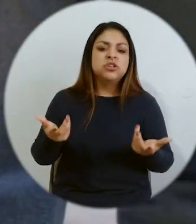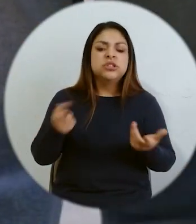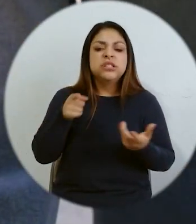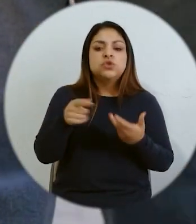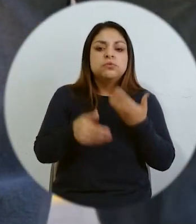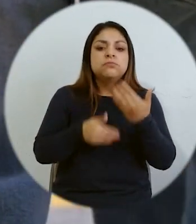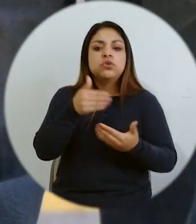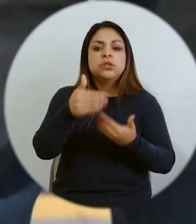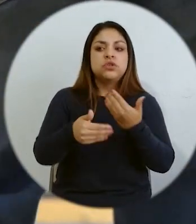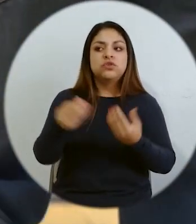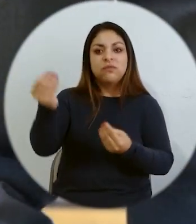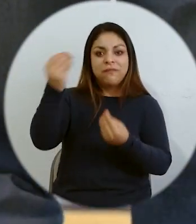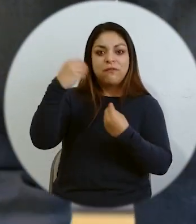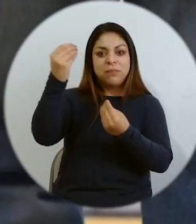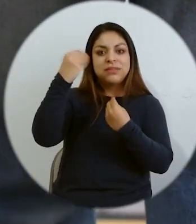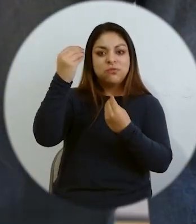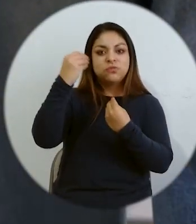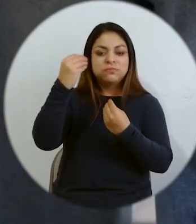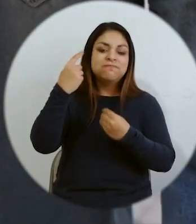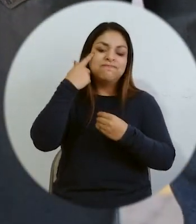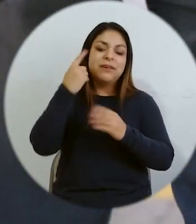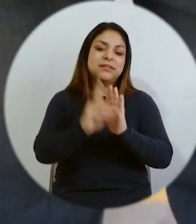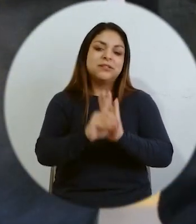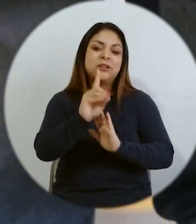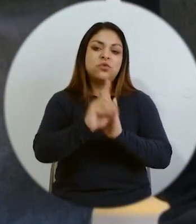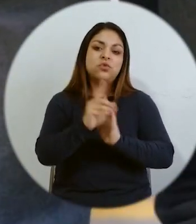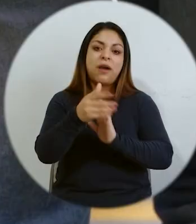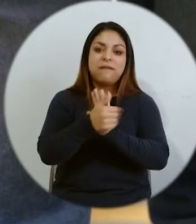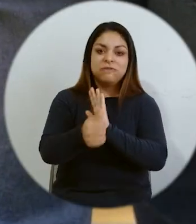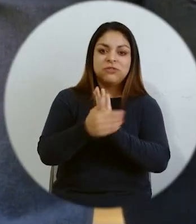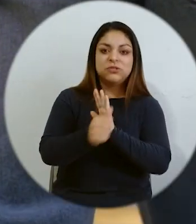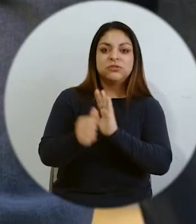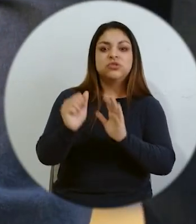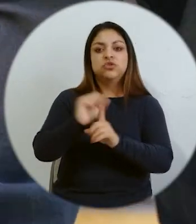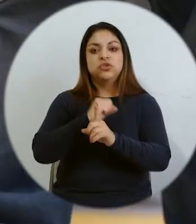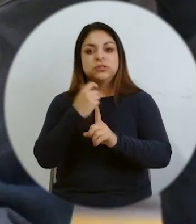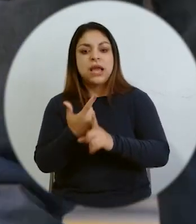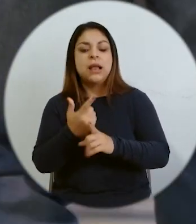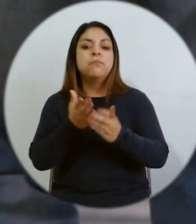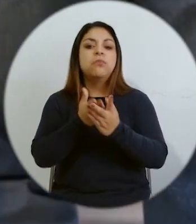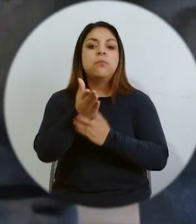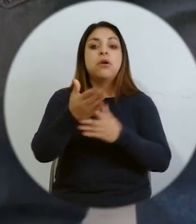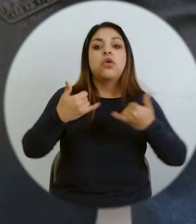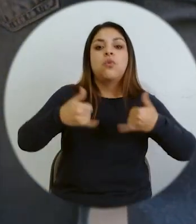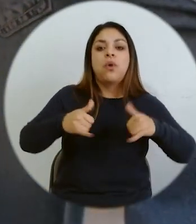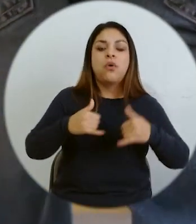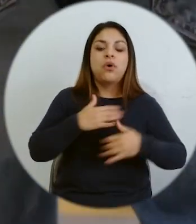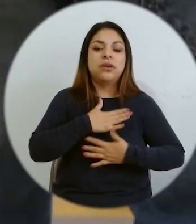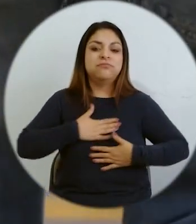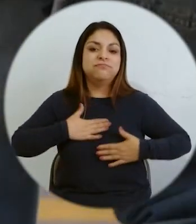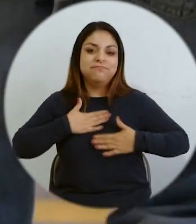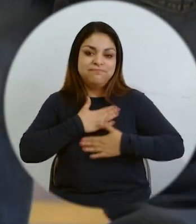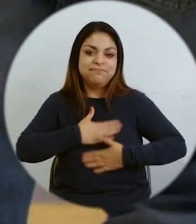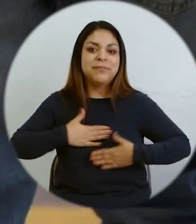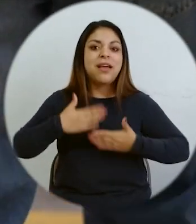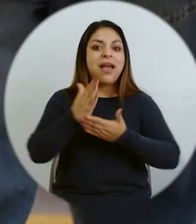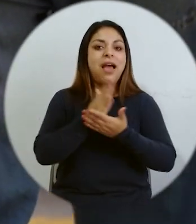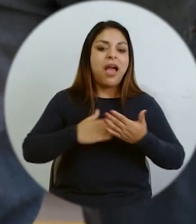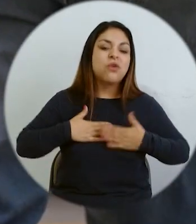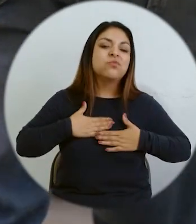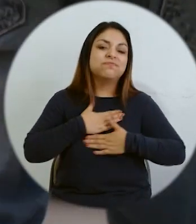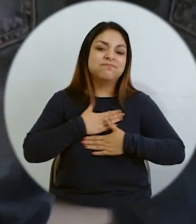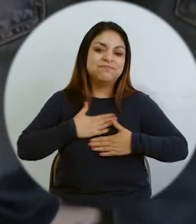habilidades psicosociales por medio del juego y la recreación, ¿verdad? Por medio de lo lúdico, de tal manera que pueda ser mucho más